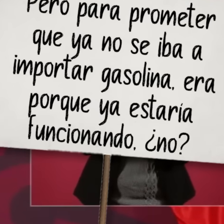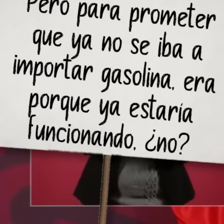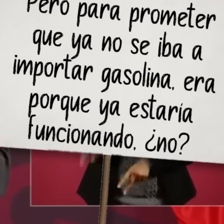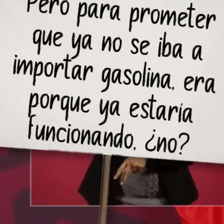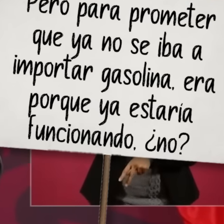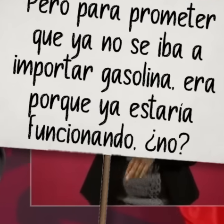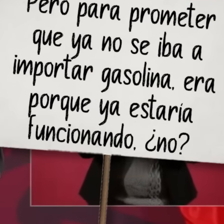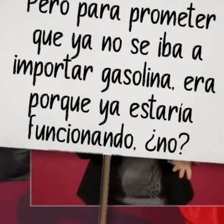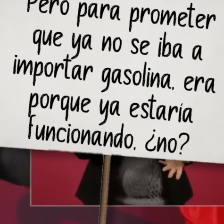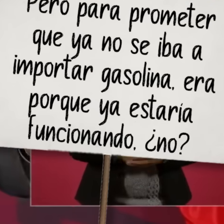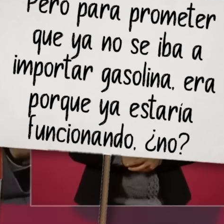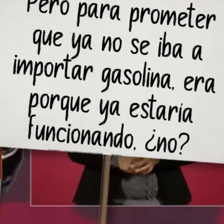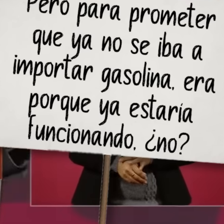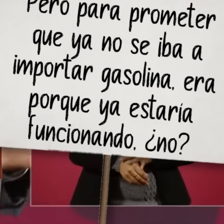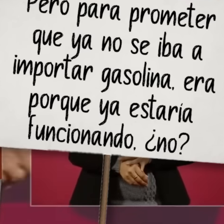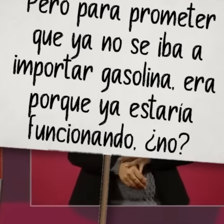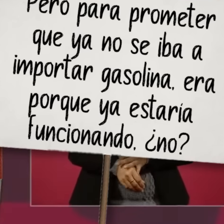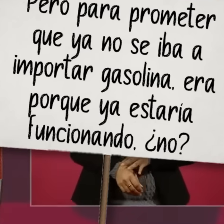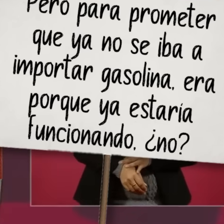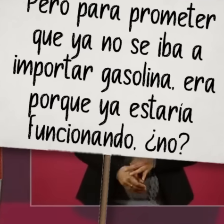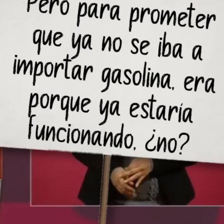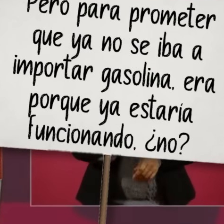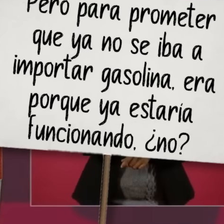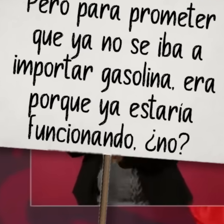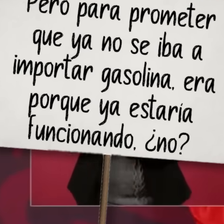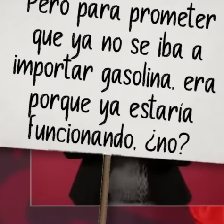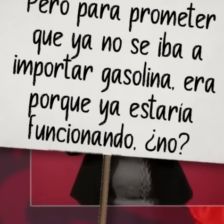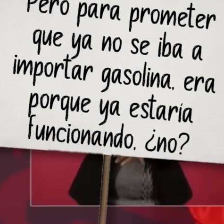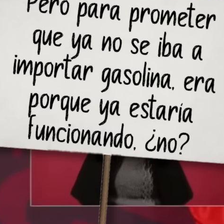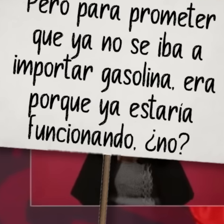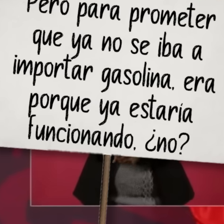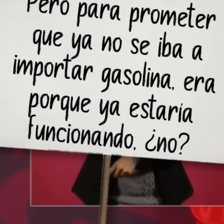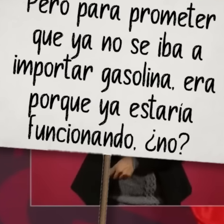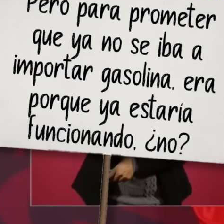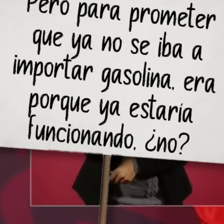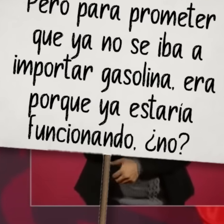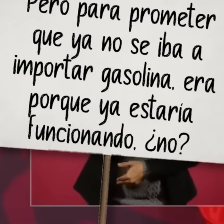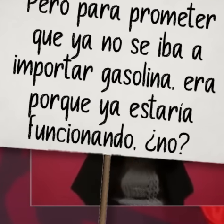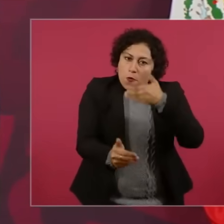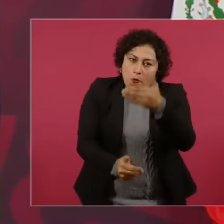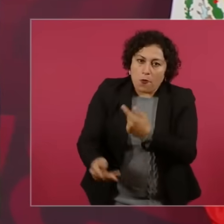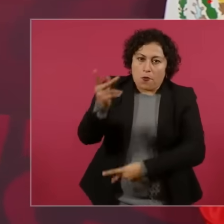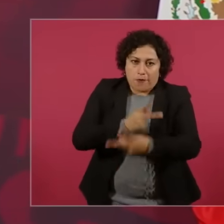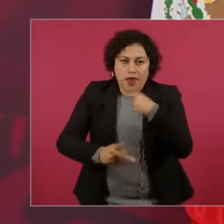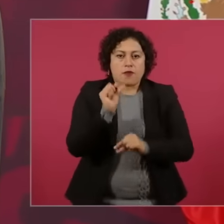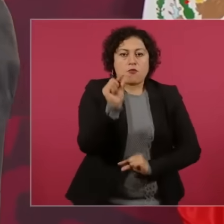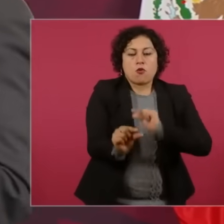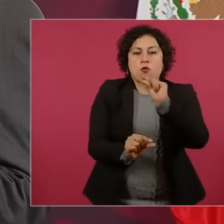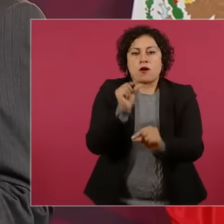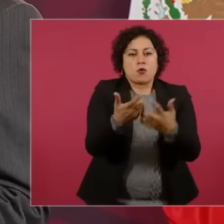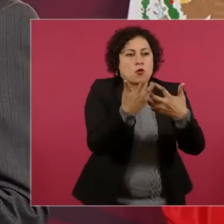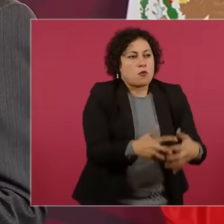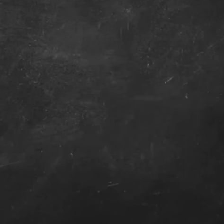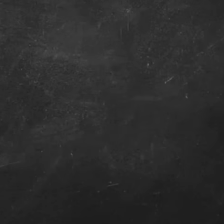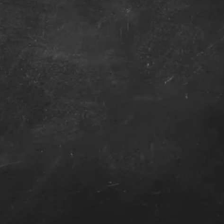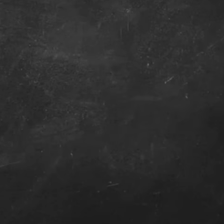pruebas. Entonces es que no es cualquier plantita, son etapas, es probar planta por planta, lleva